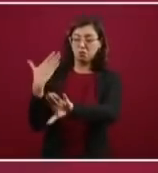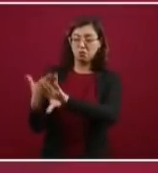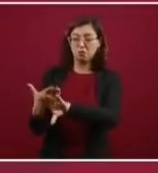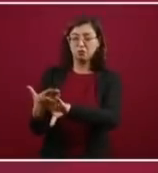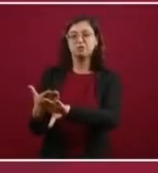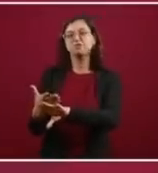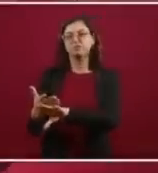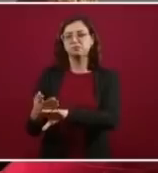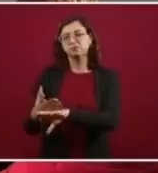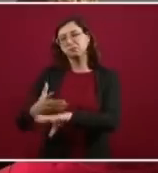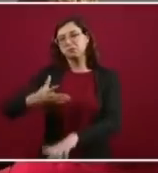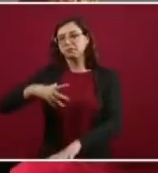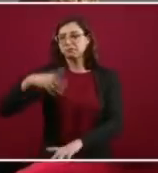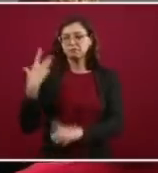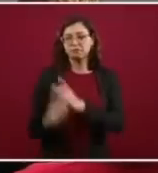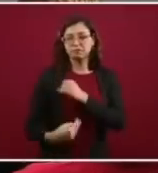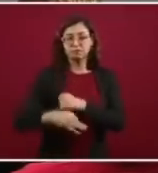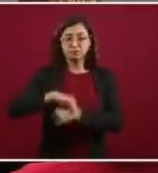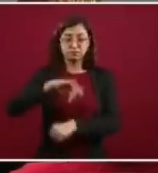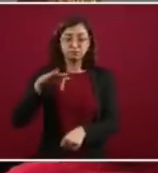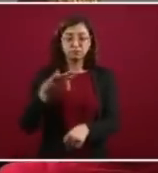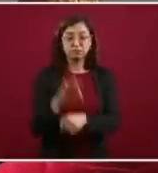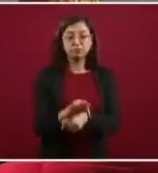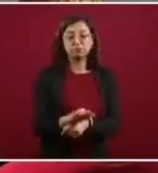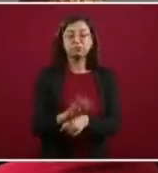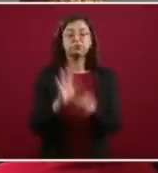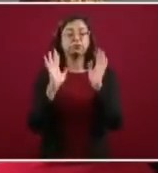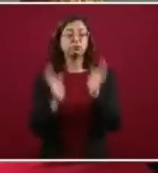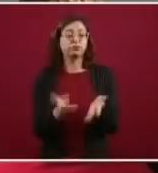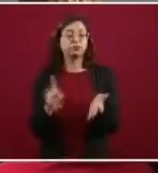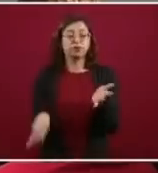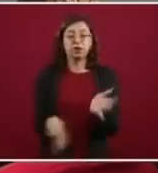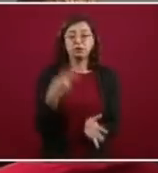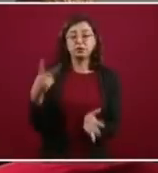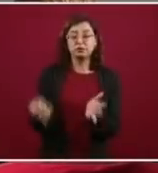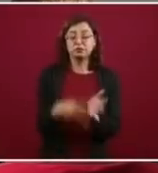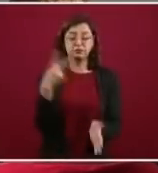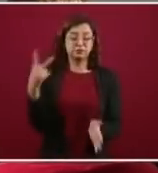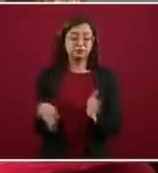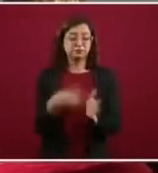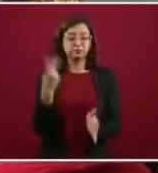que como ya lo hemos dicho muchas ocasiones,